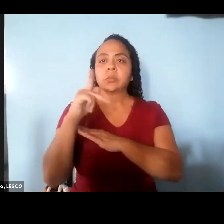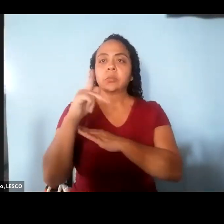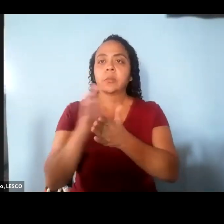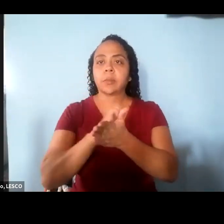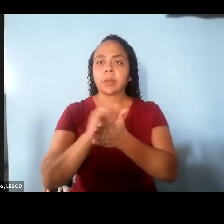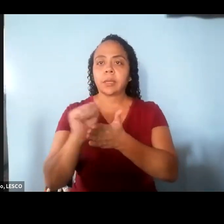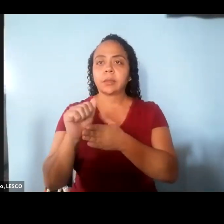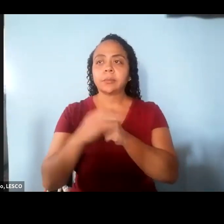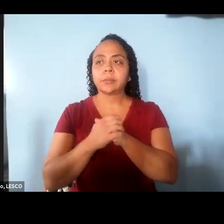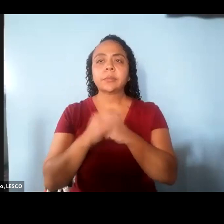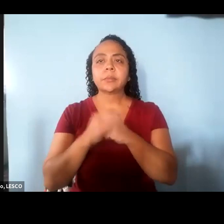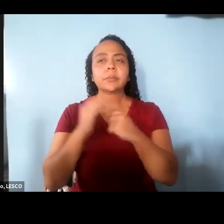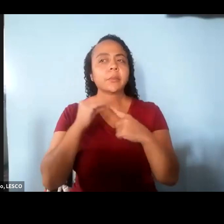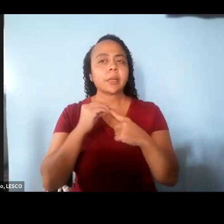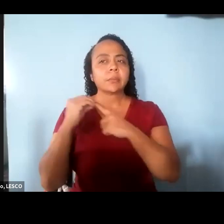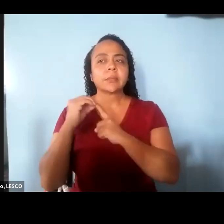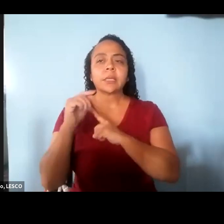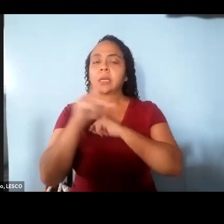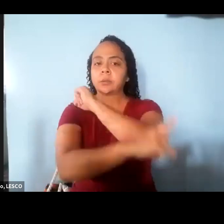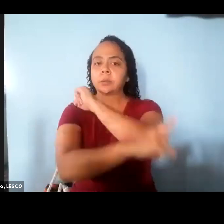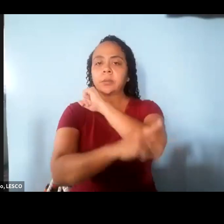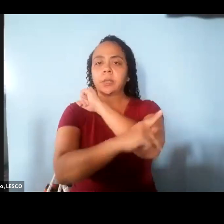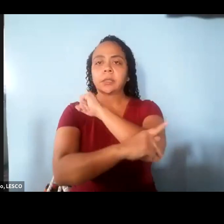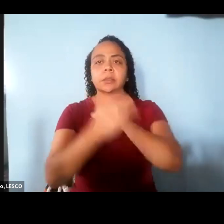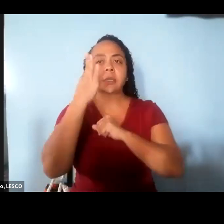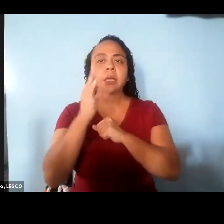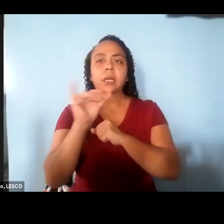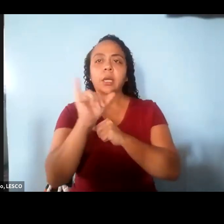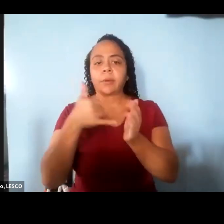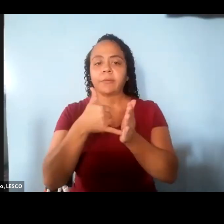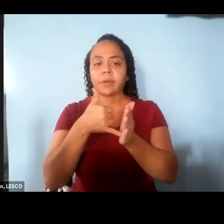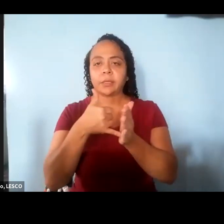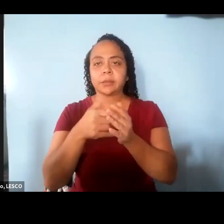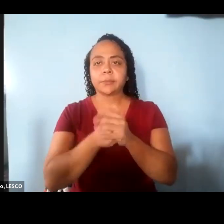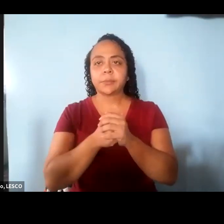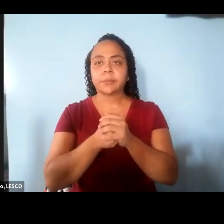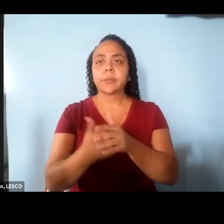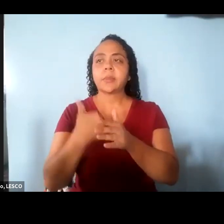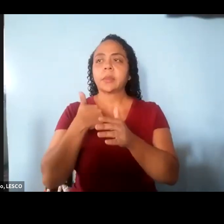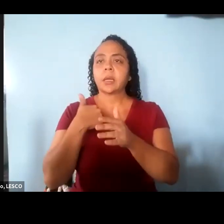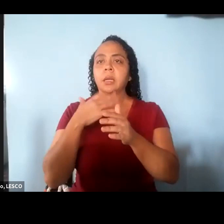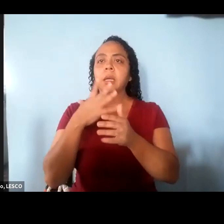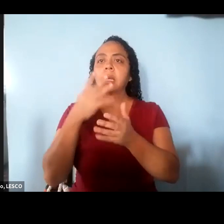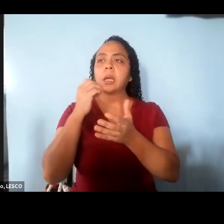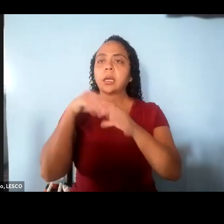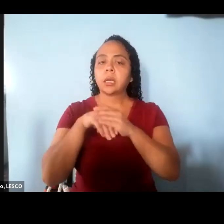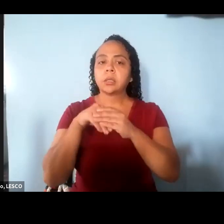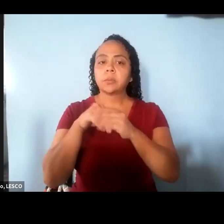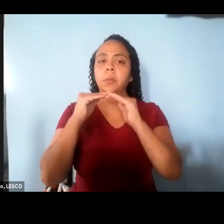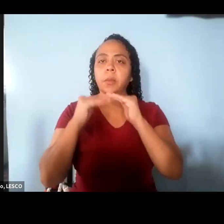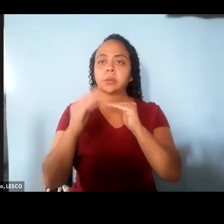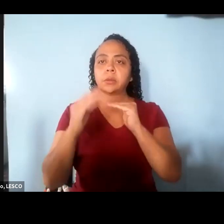en especial en aquellos países que se consideran como frágiles donde tienen ingresos bajos y medianos